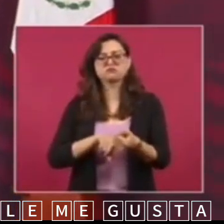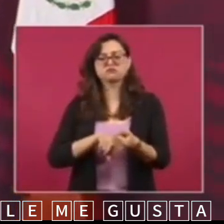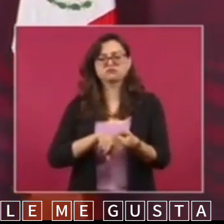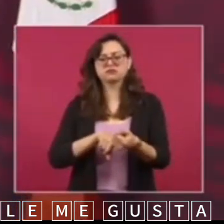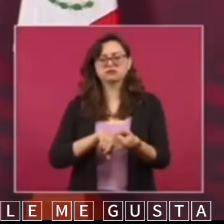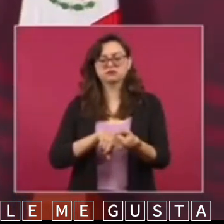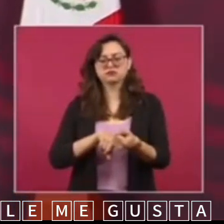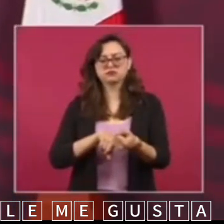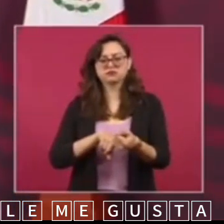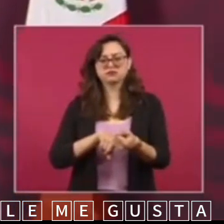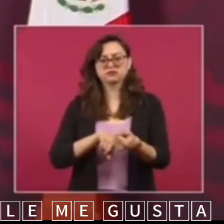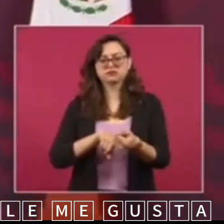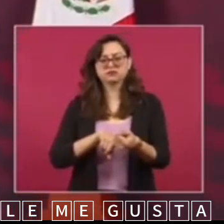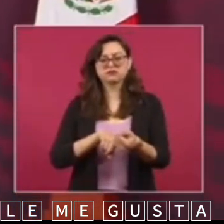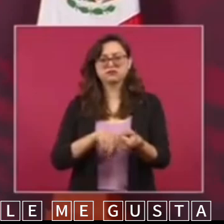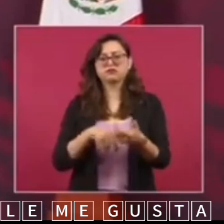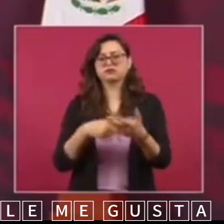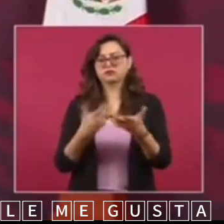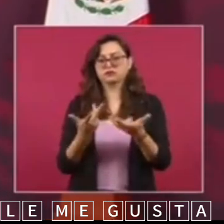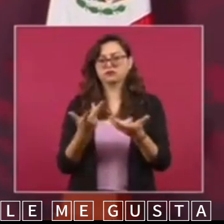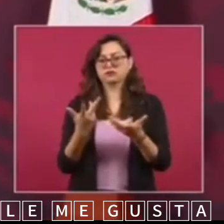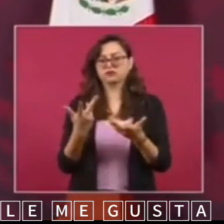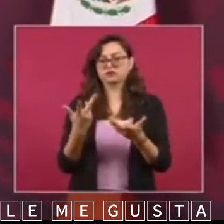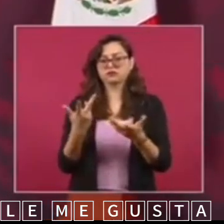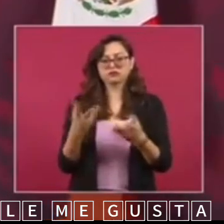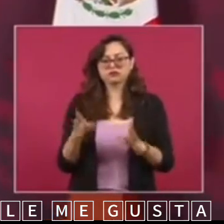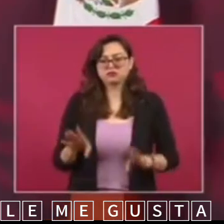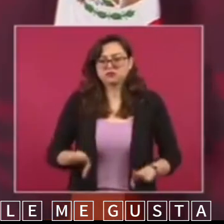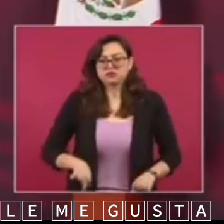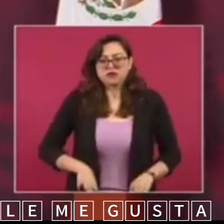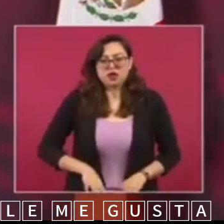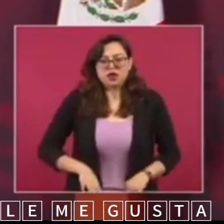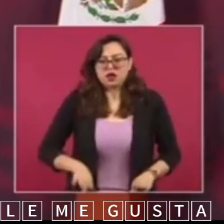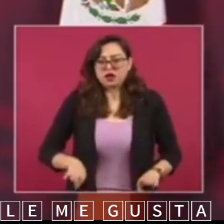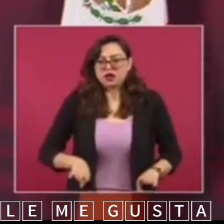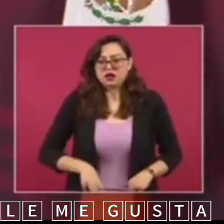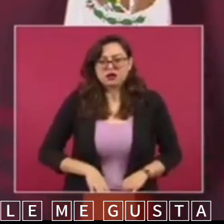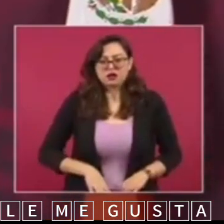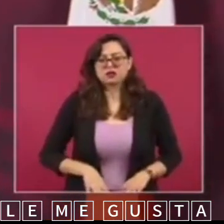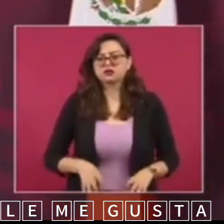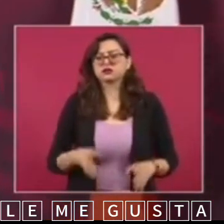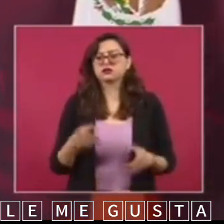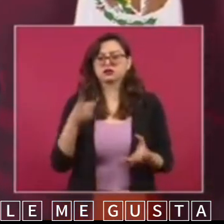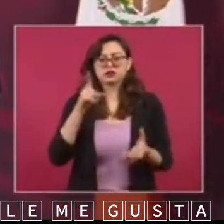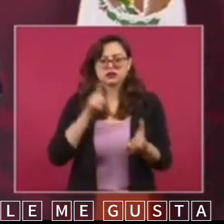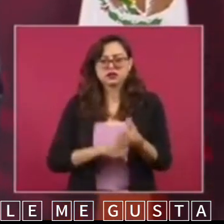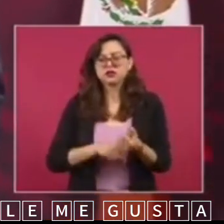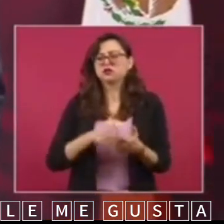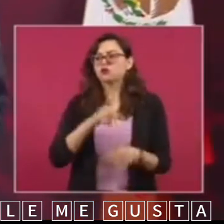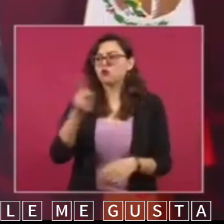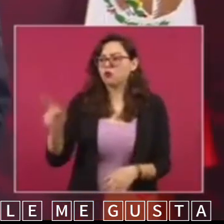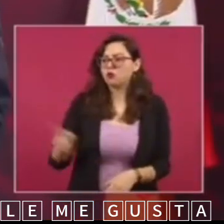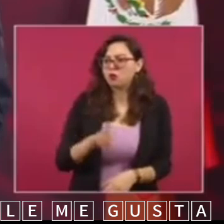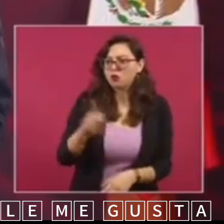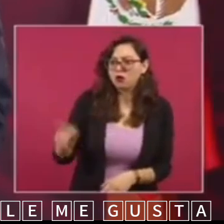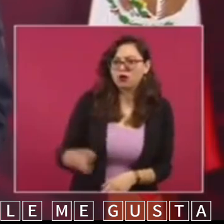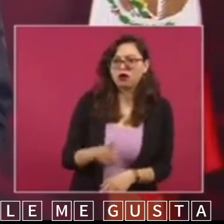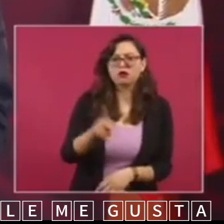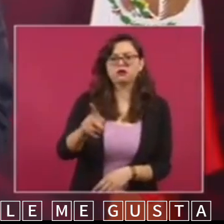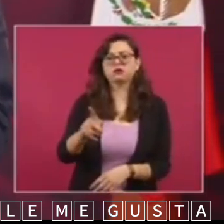en el papel que desempeñan en sus pueblos,